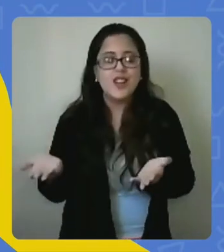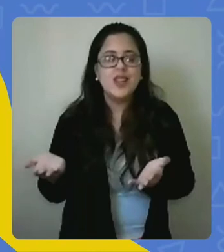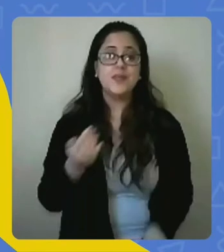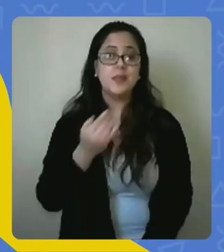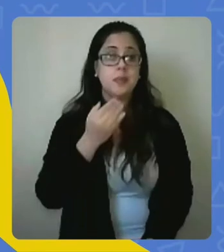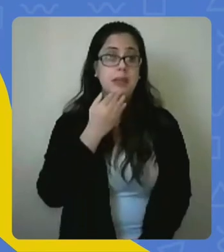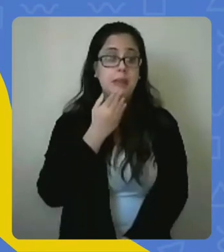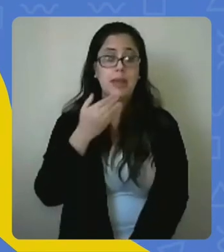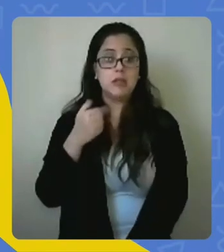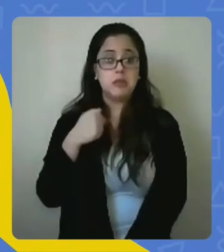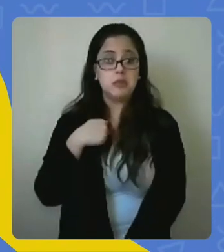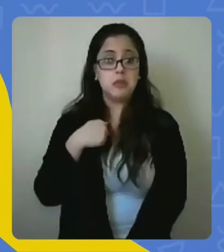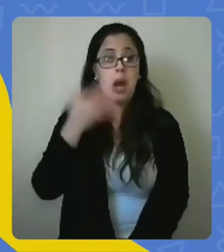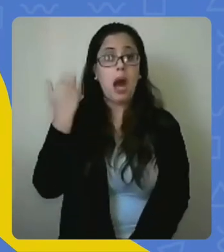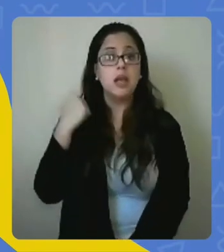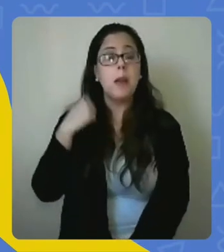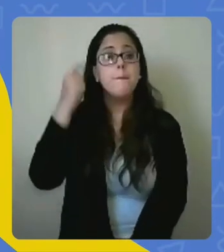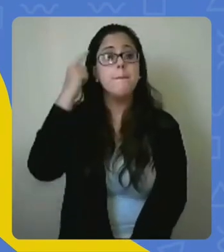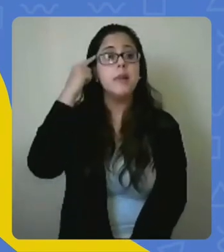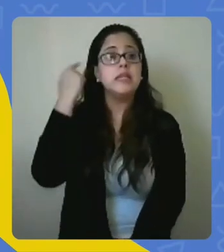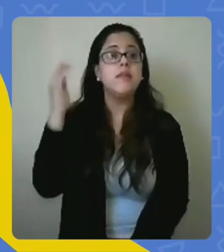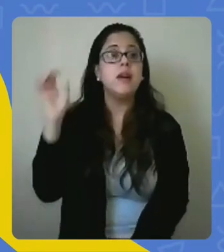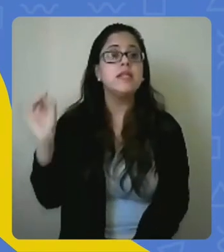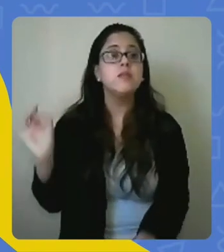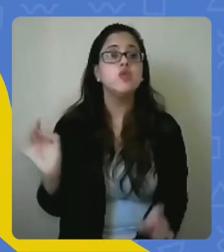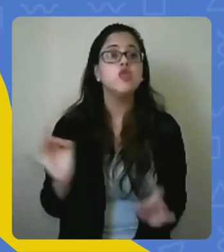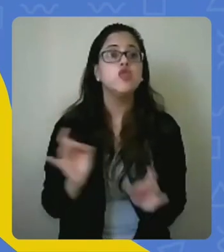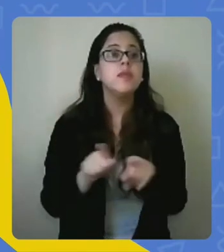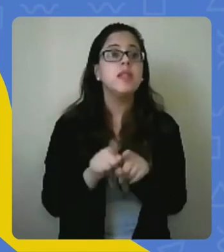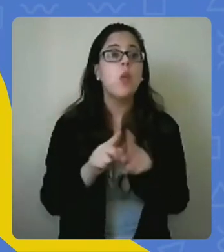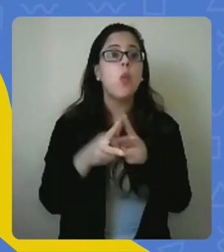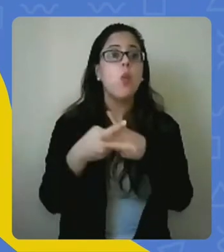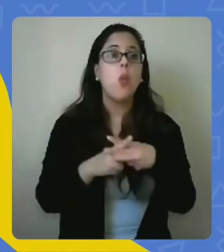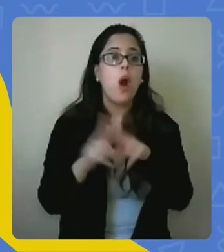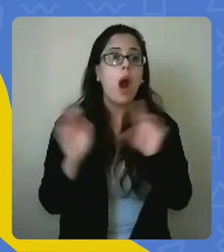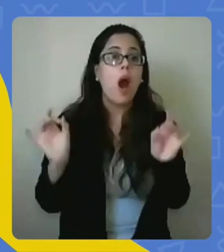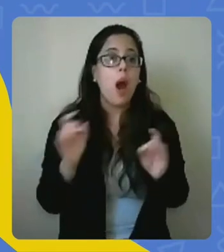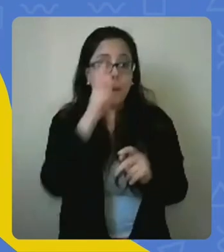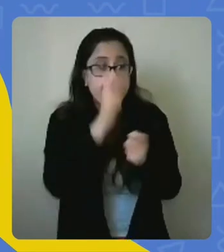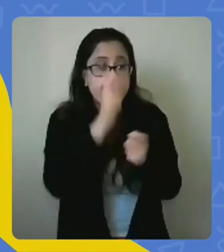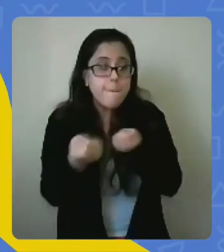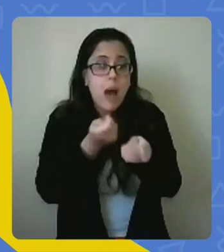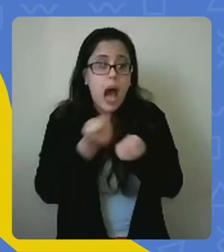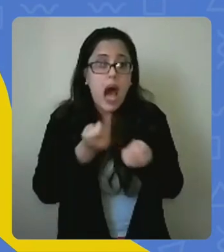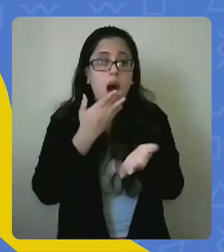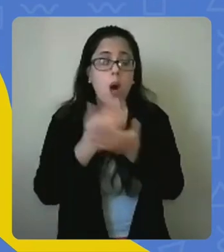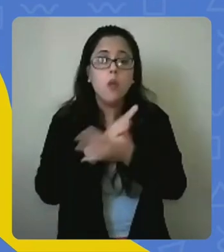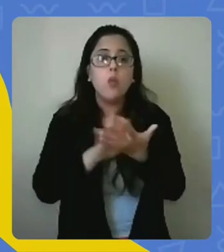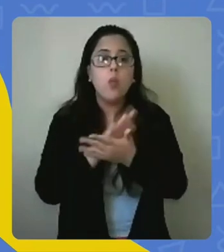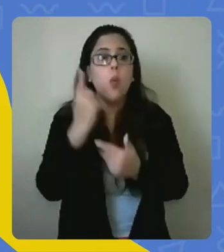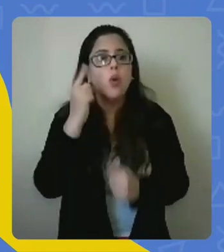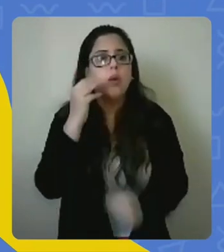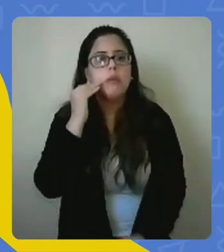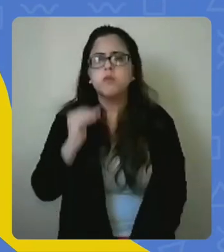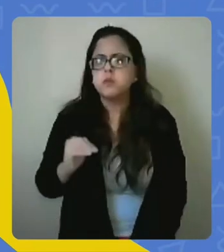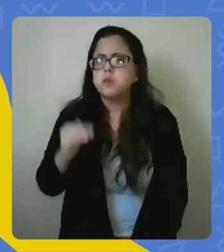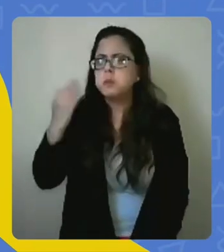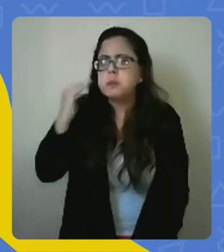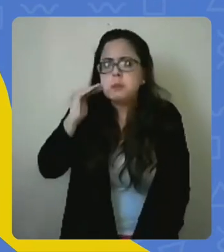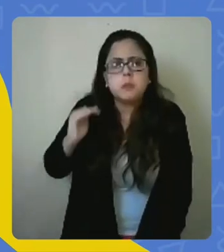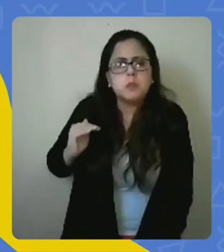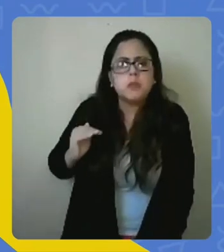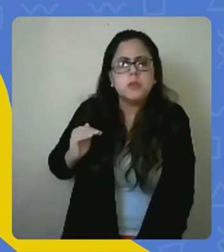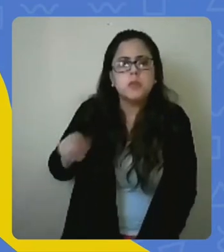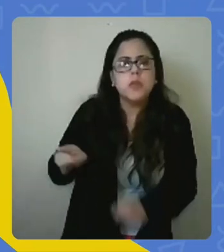también pensé en un momento si hubiesen existido herramientas así cuando una fue más chica. Le he estado dando hartas vueltas a